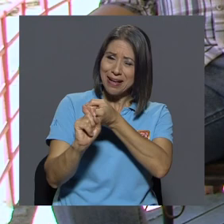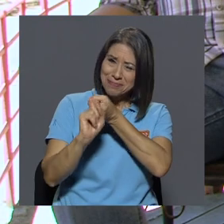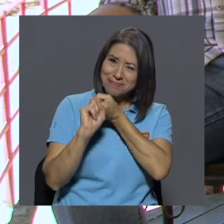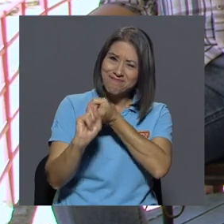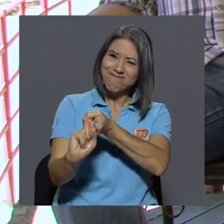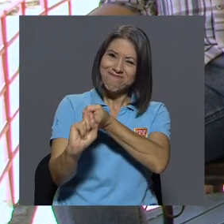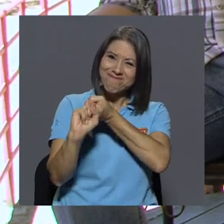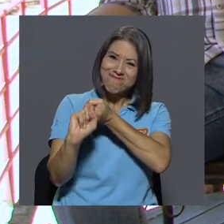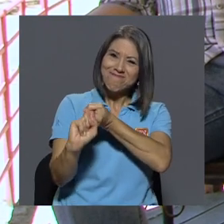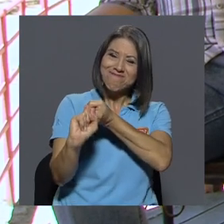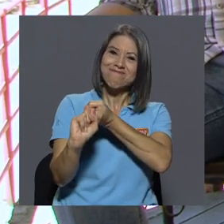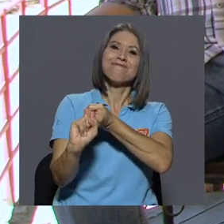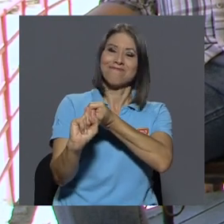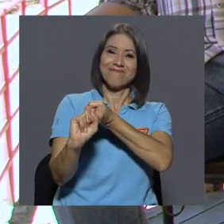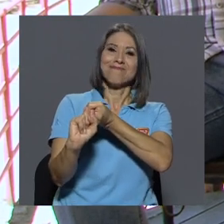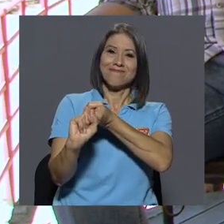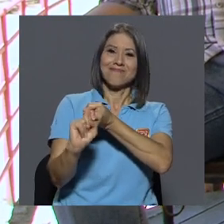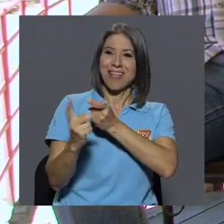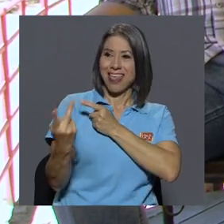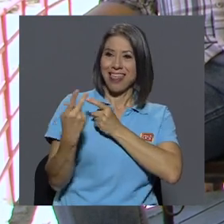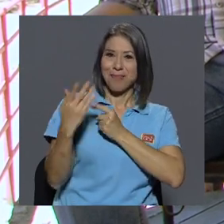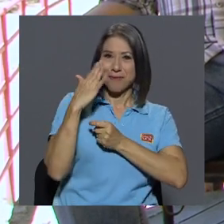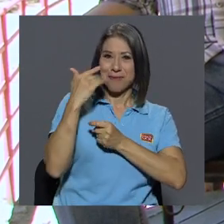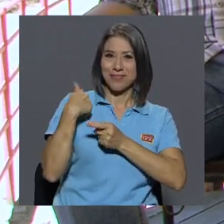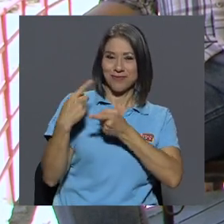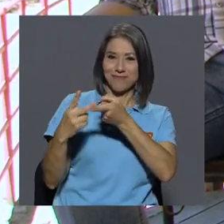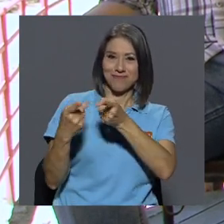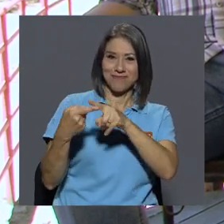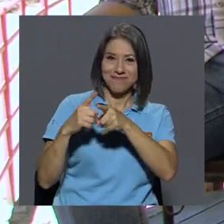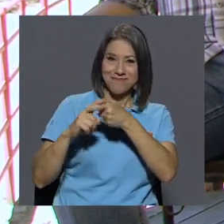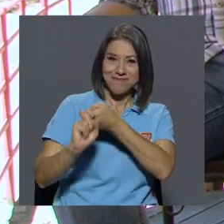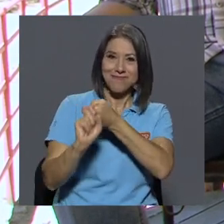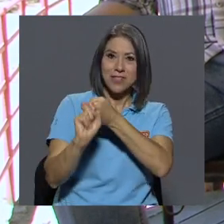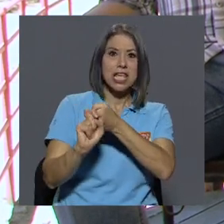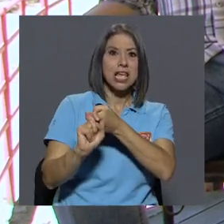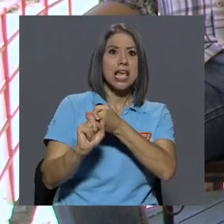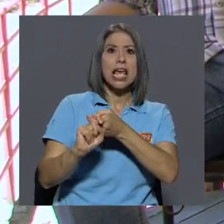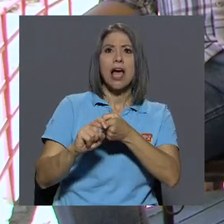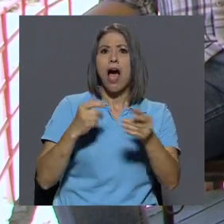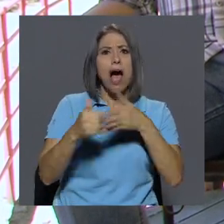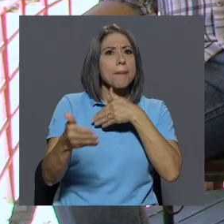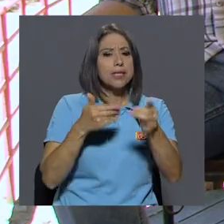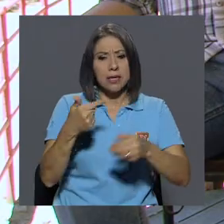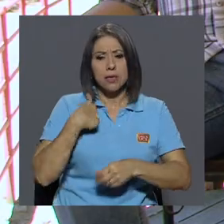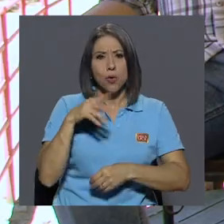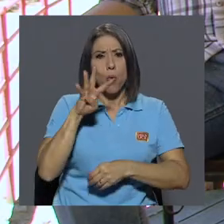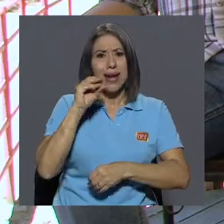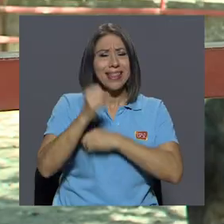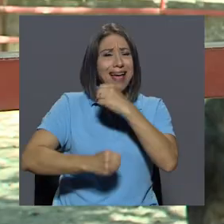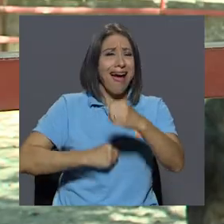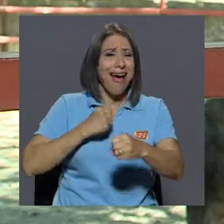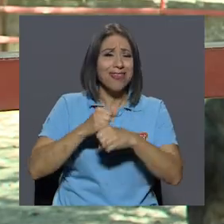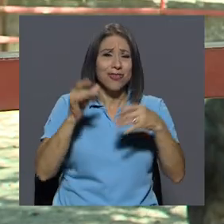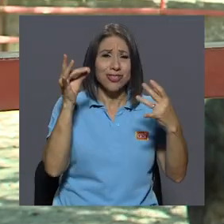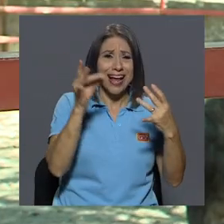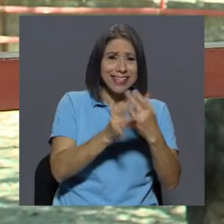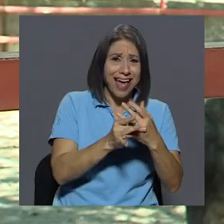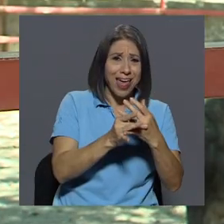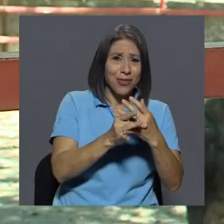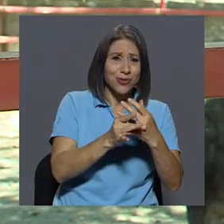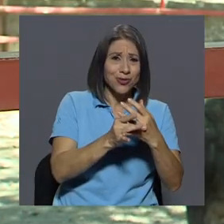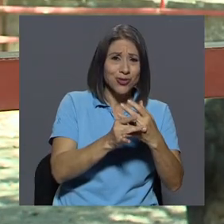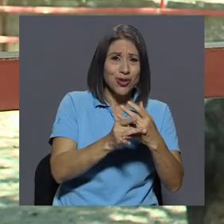amigos, amigos. Y nunca, a pesar de que tengo 40 años de casado, nunca,